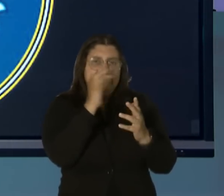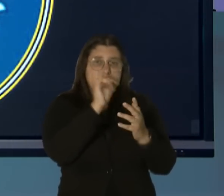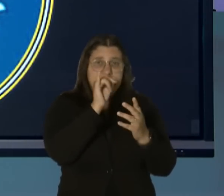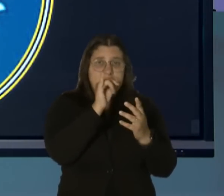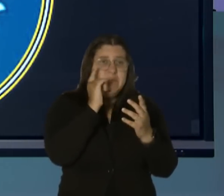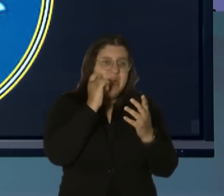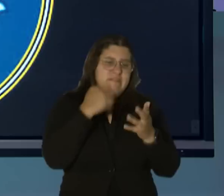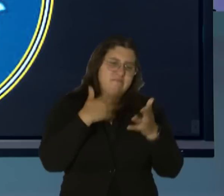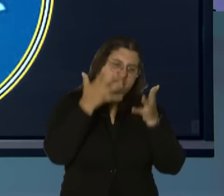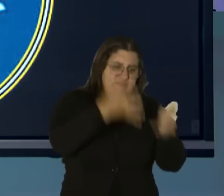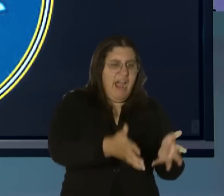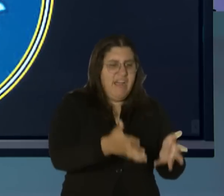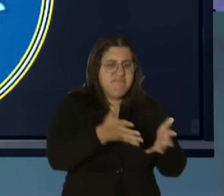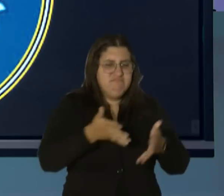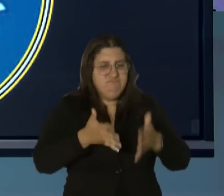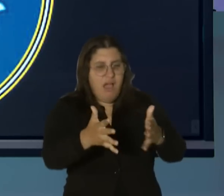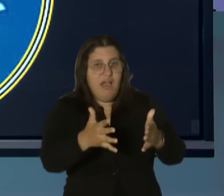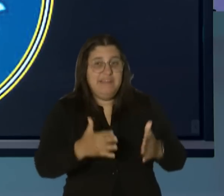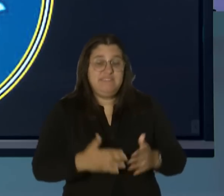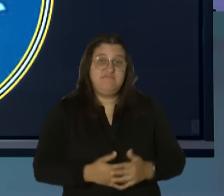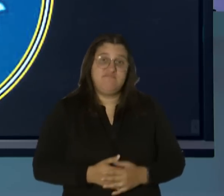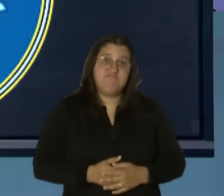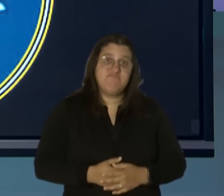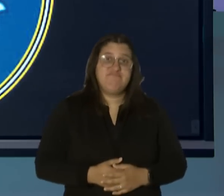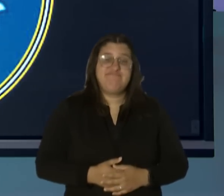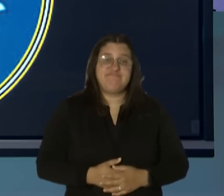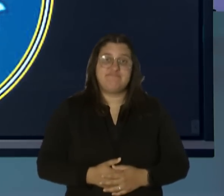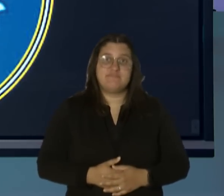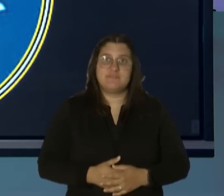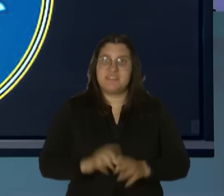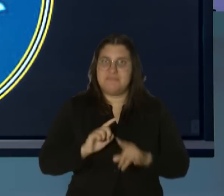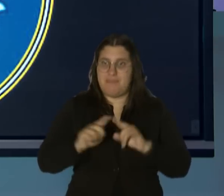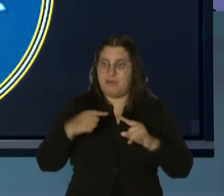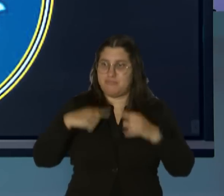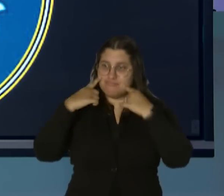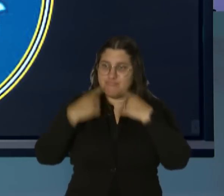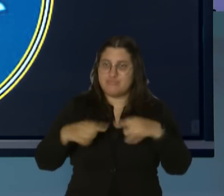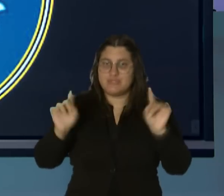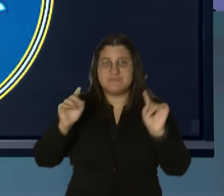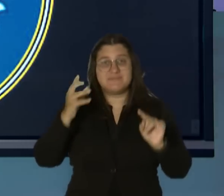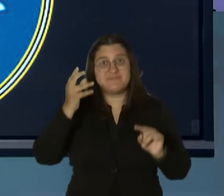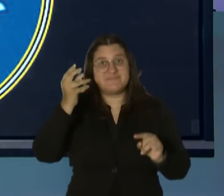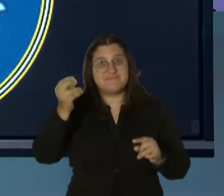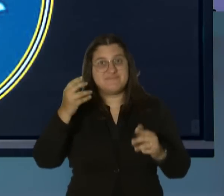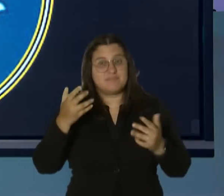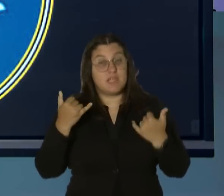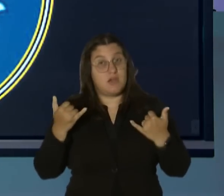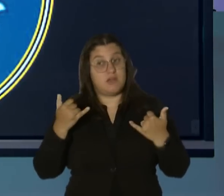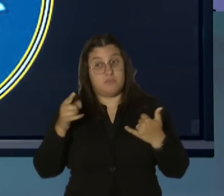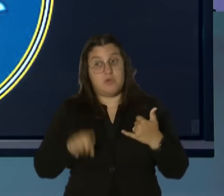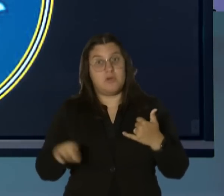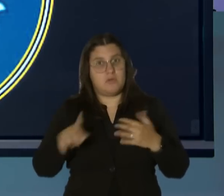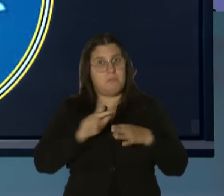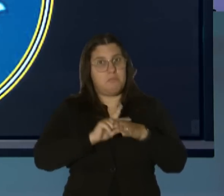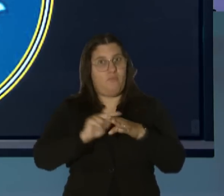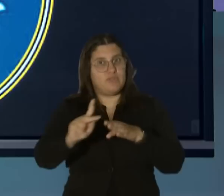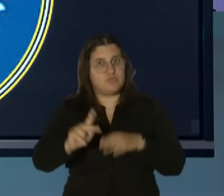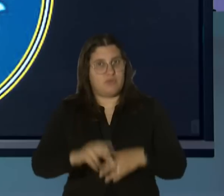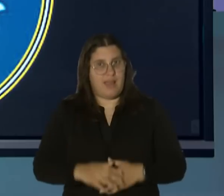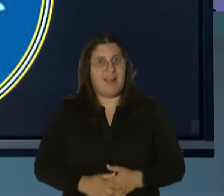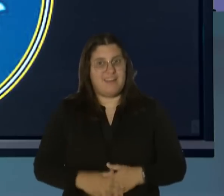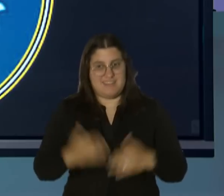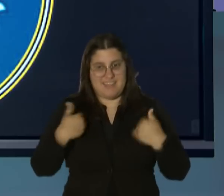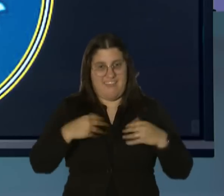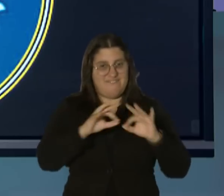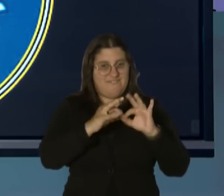tirado en la calle, en ese caso, y logré, y muchos de ellos ahora mismo son hasta profesionales, tienen